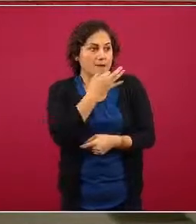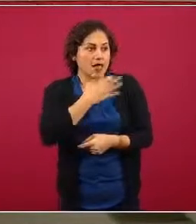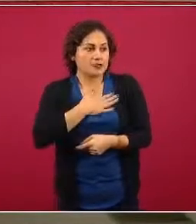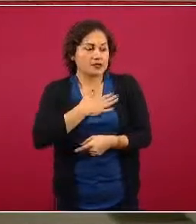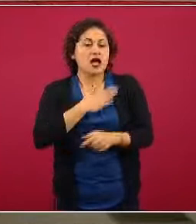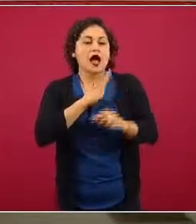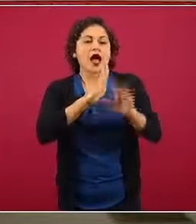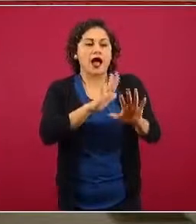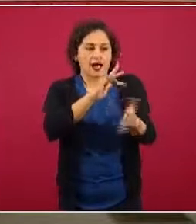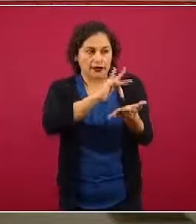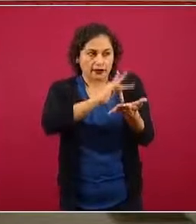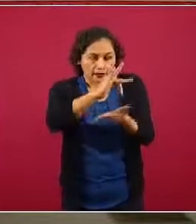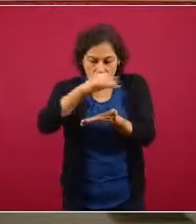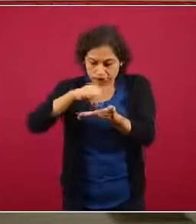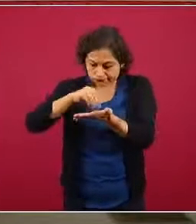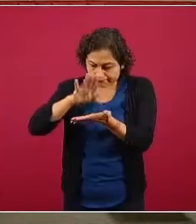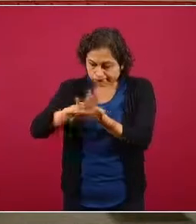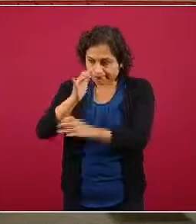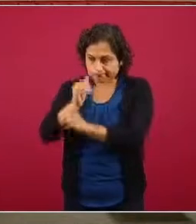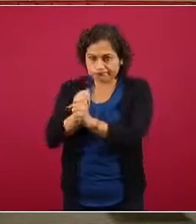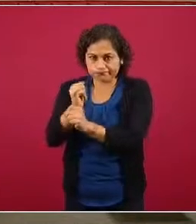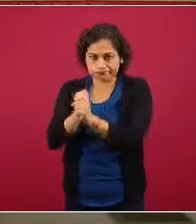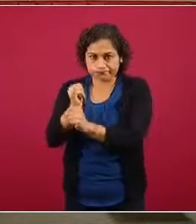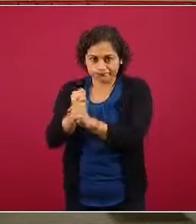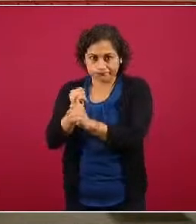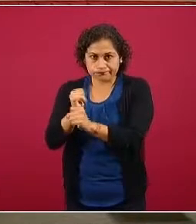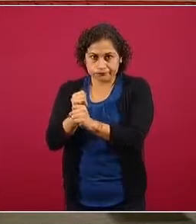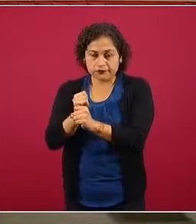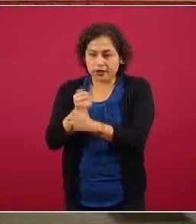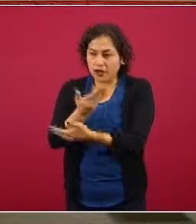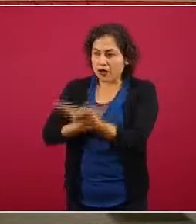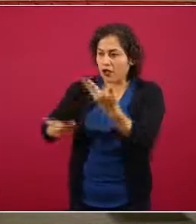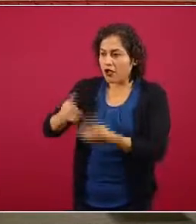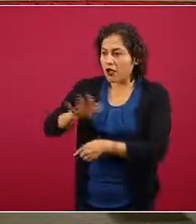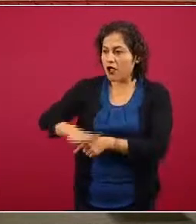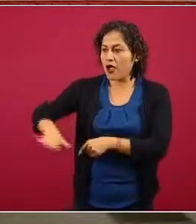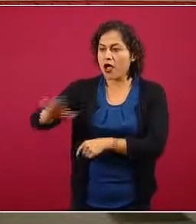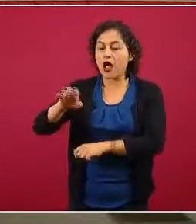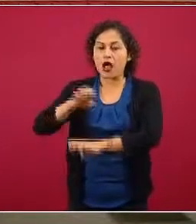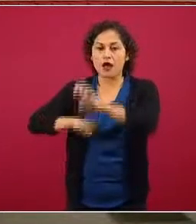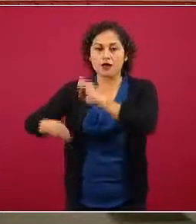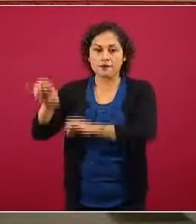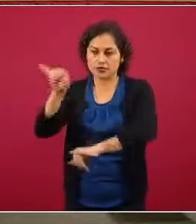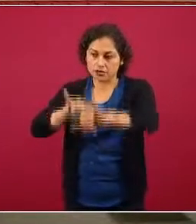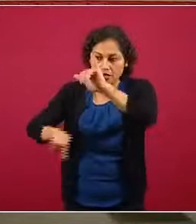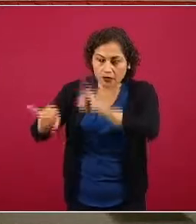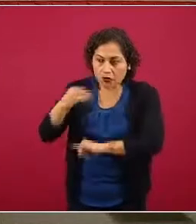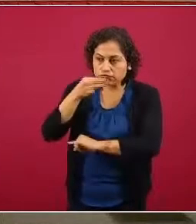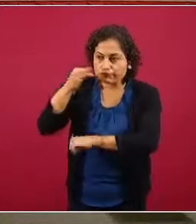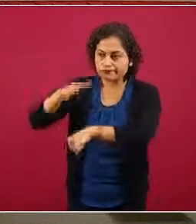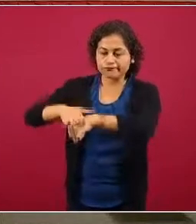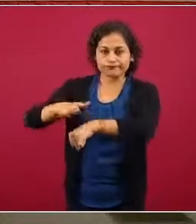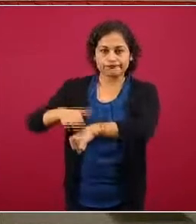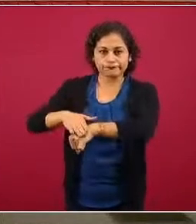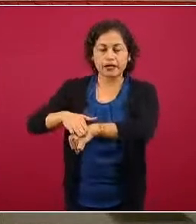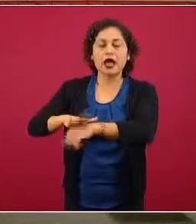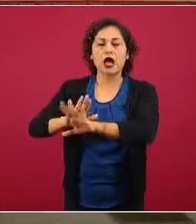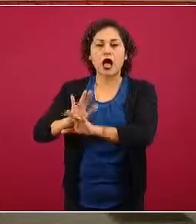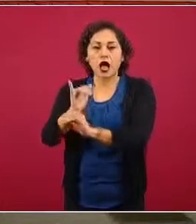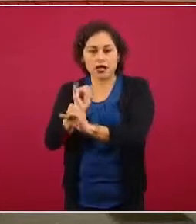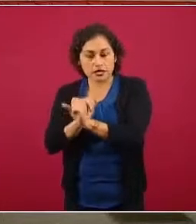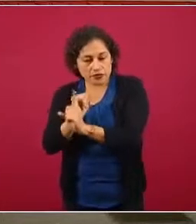información se notifica, se comparte con el laboratorio productor, y si